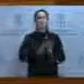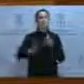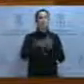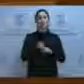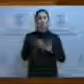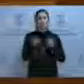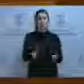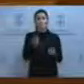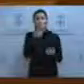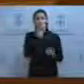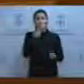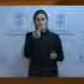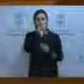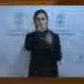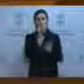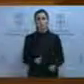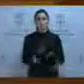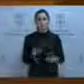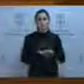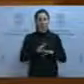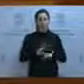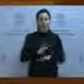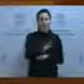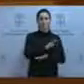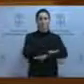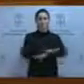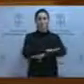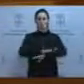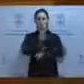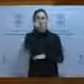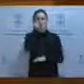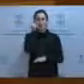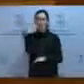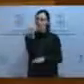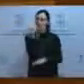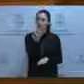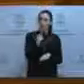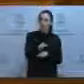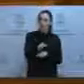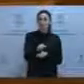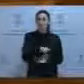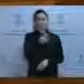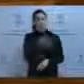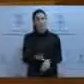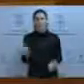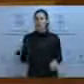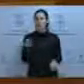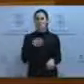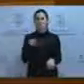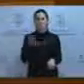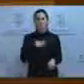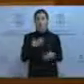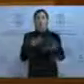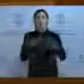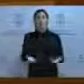falta de compromiso presupuestario del gobierno de Javier Fernández. Y a nosotros nos parece intolerable y, sobre todo,